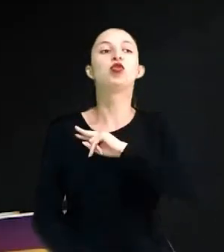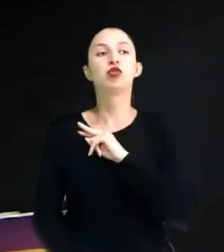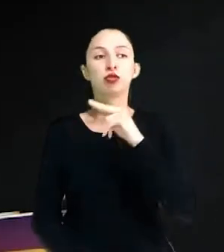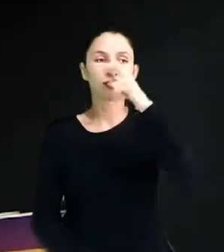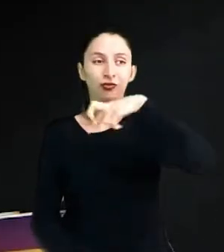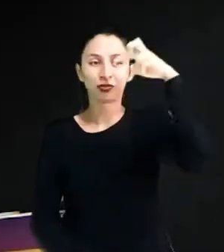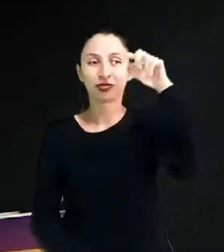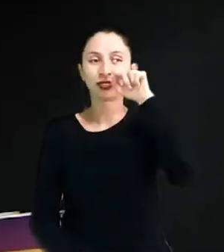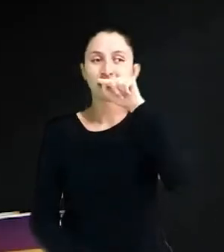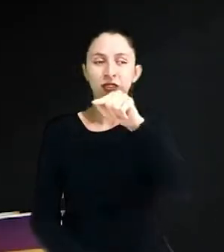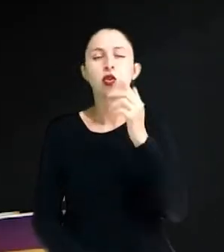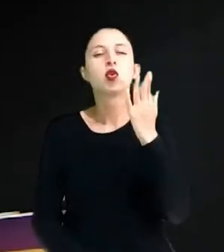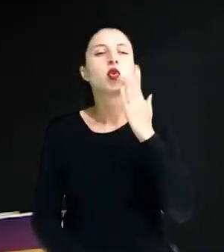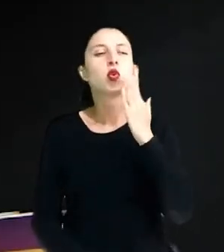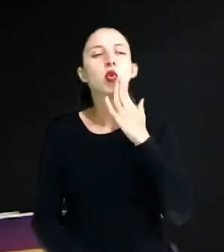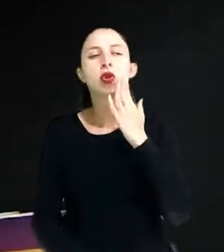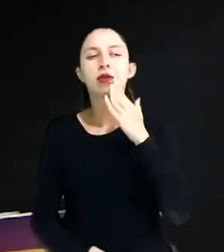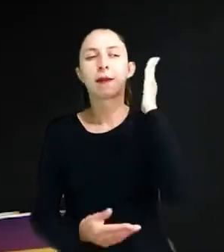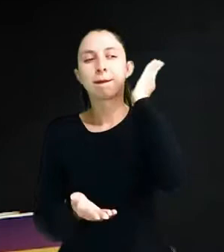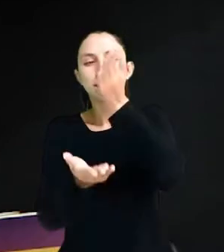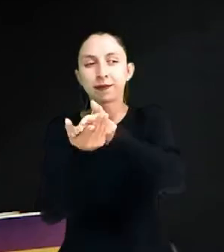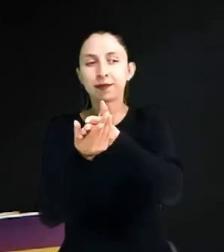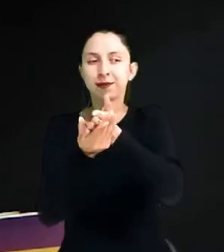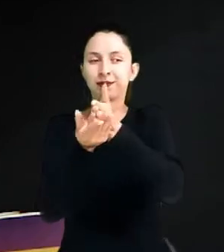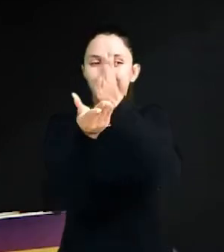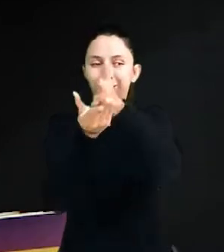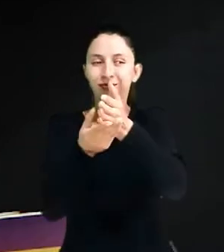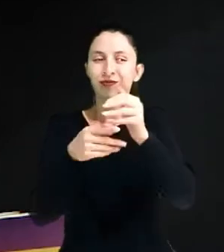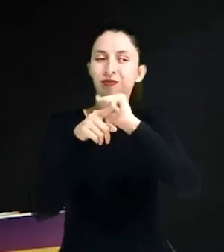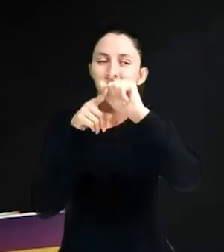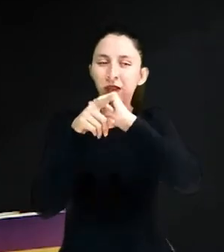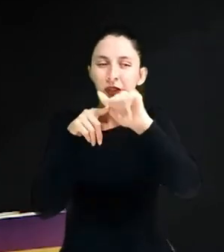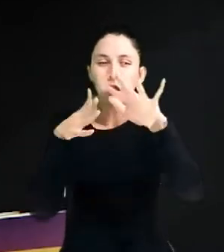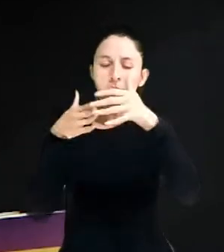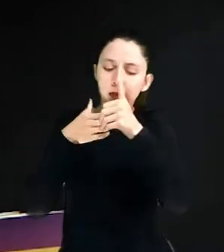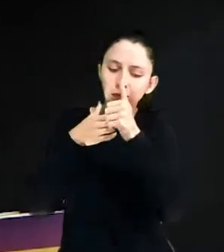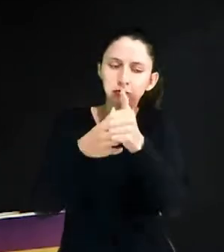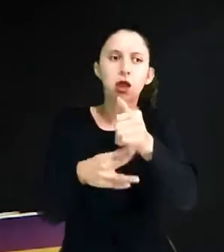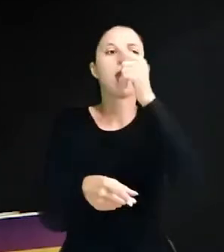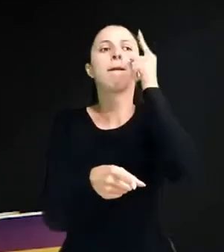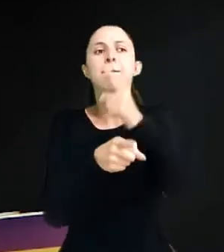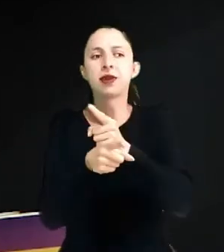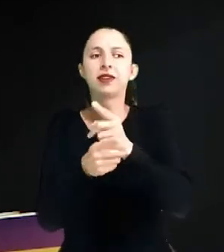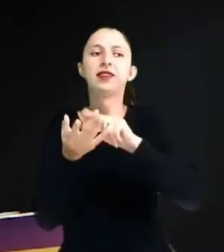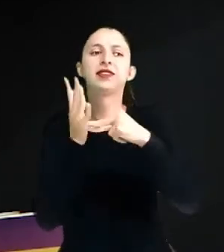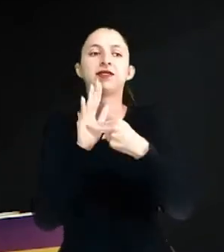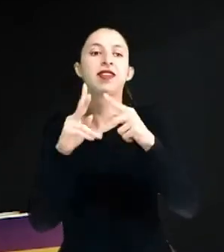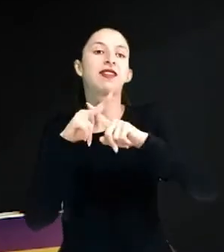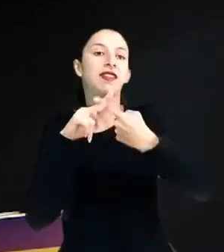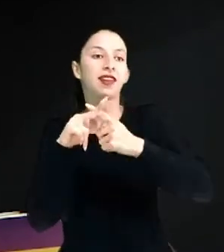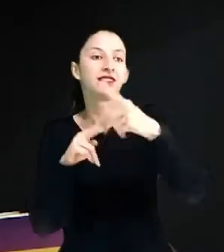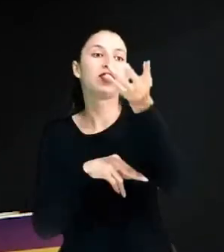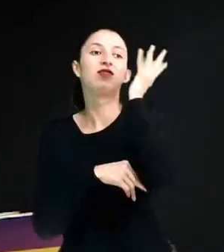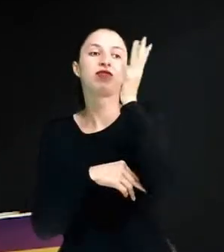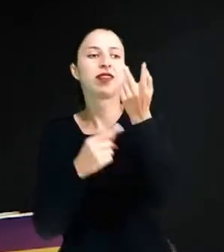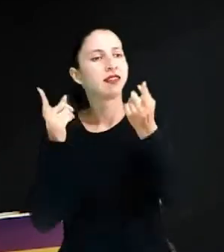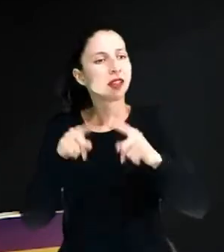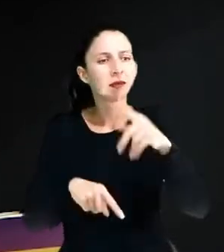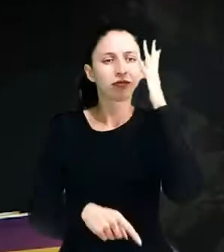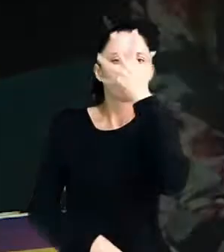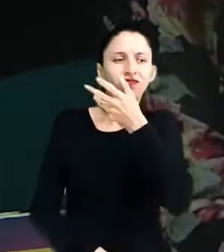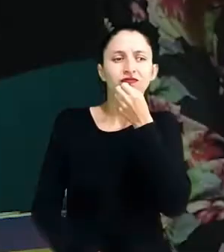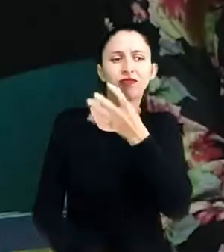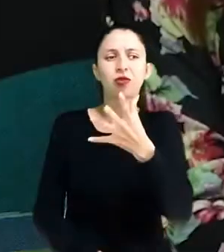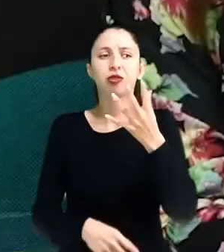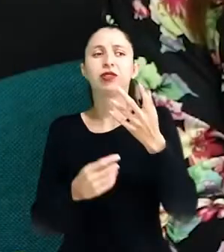los profesionales, nuestros profesionales, cuando van a campo puedan tener una guía para poder desarrollar sus talleres